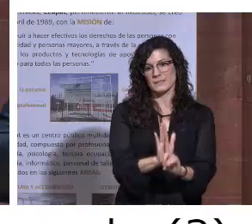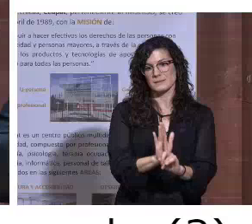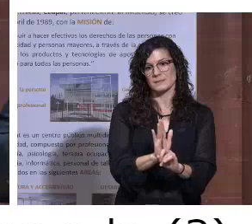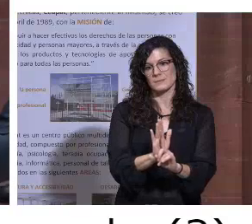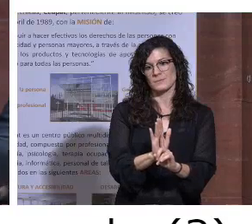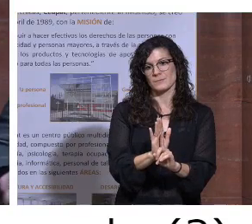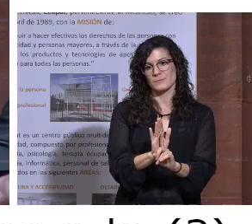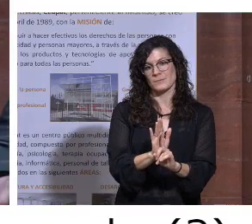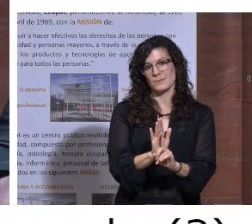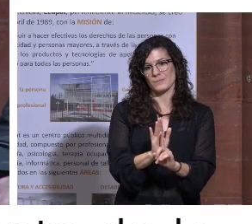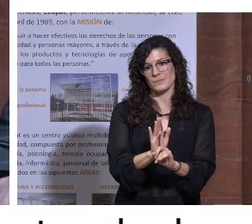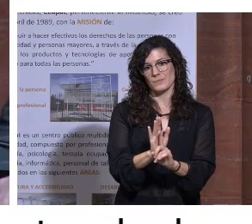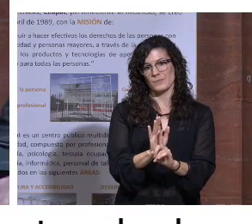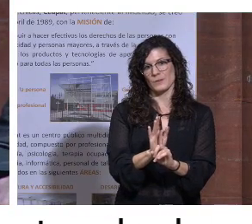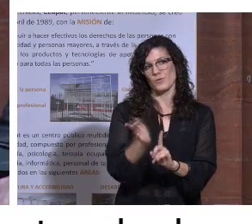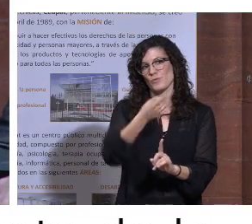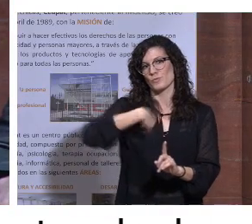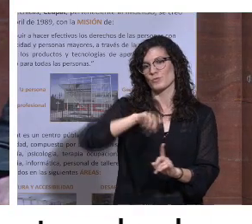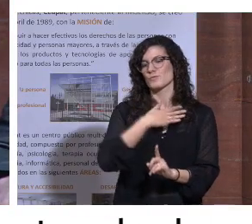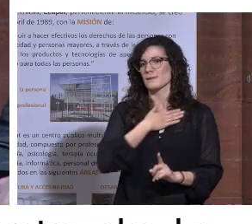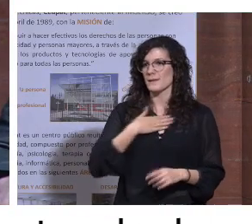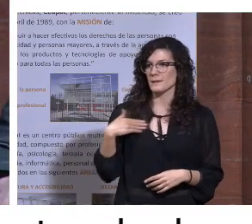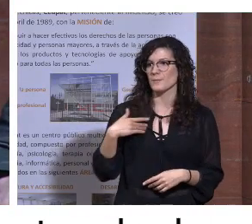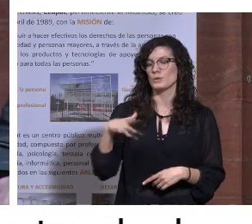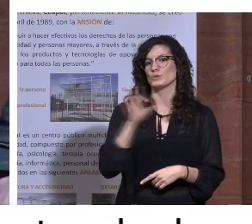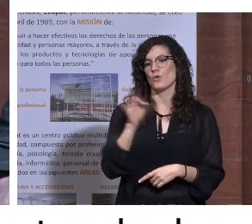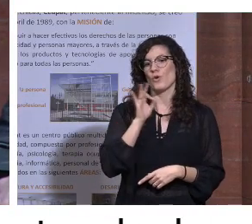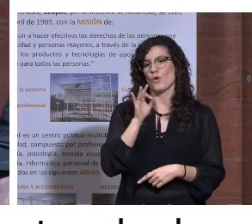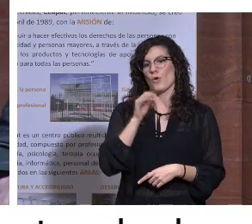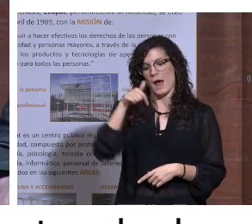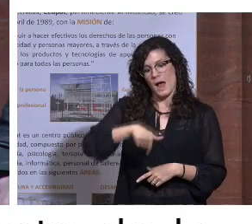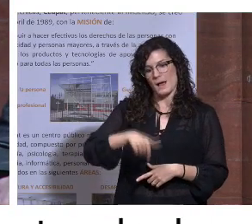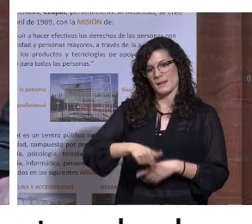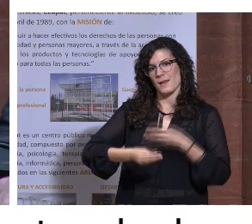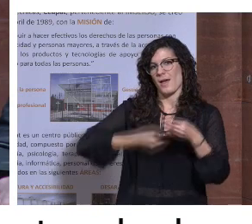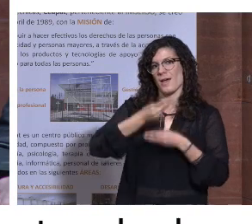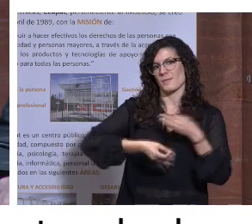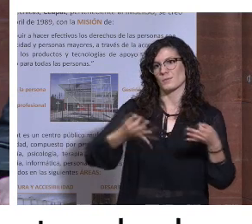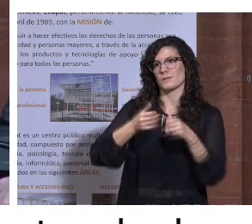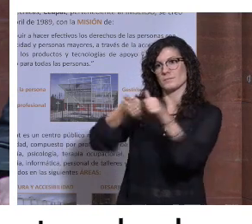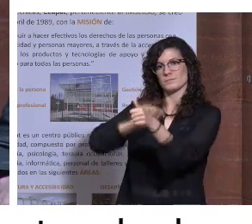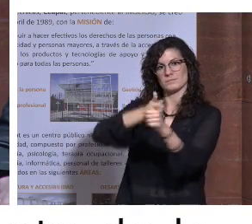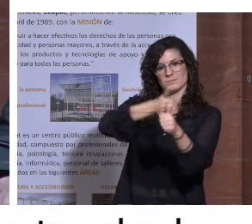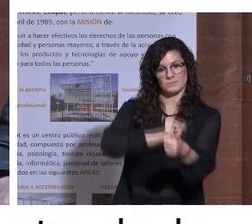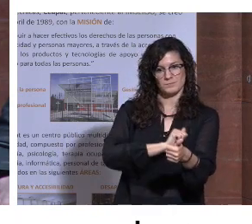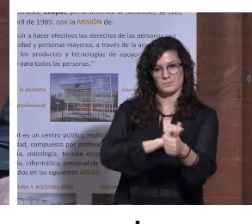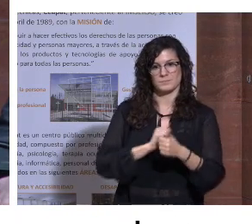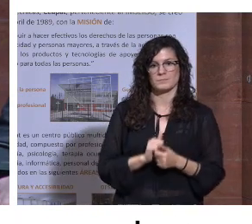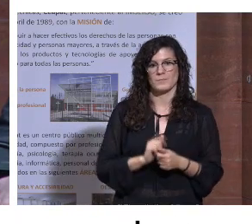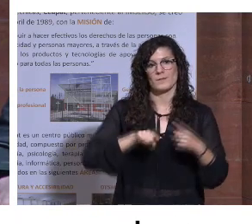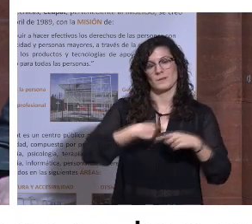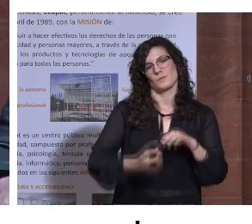que nosotros queríamos o podríamos tener que hacer aquí con el que después fue el